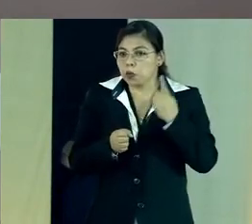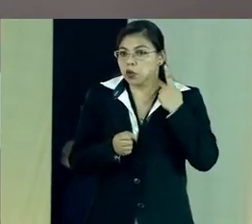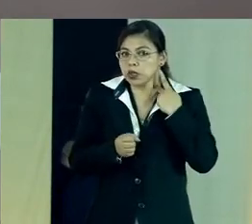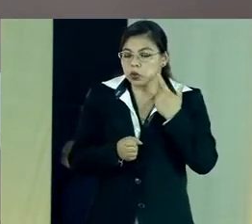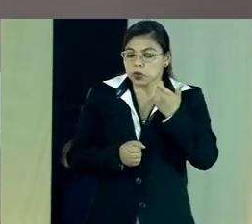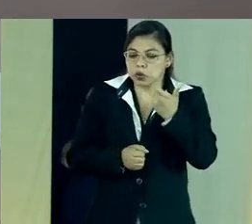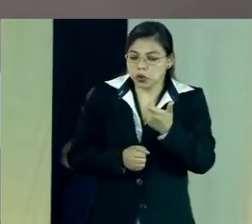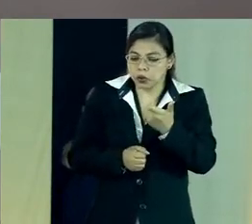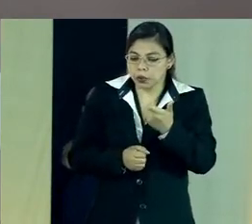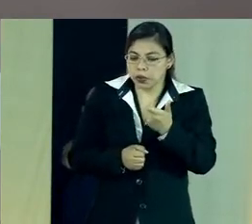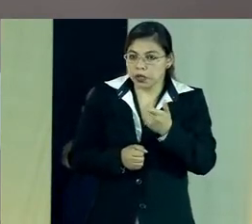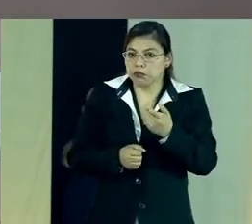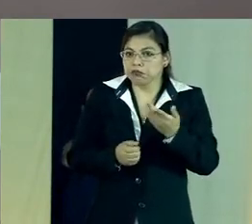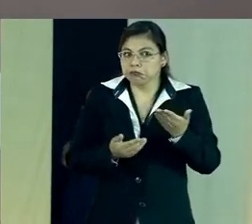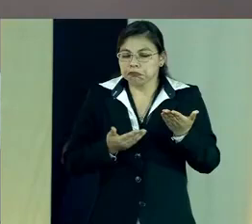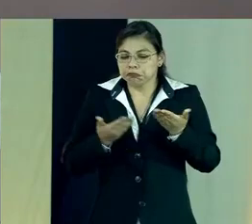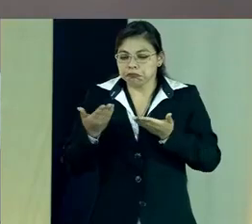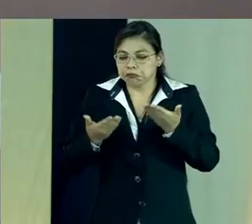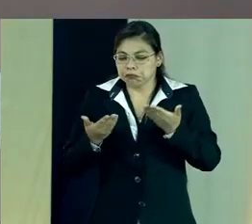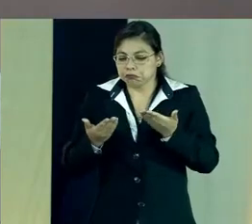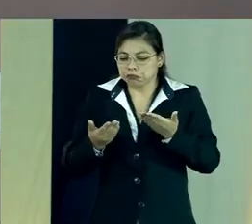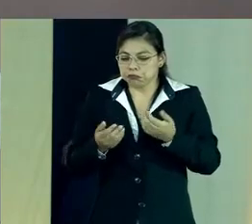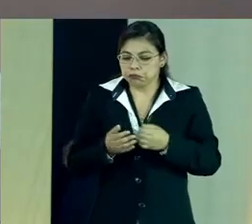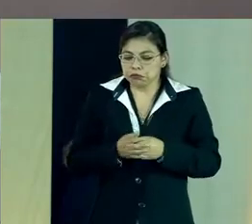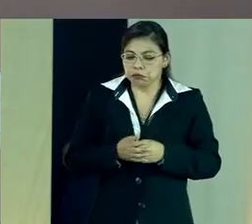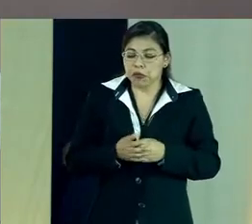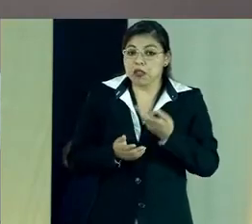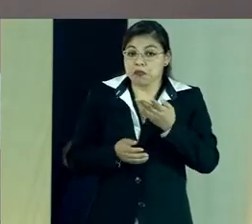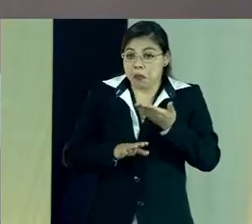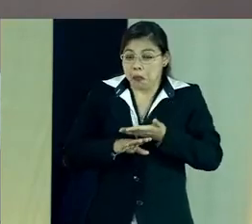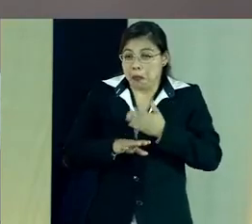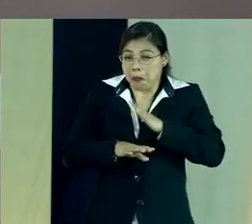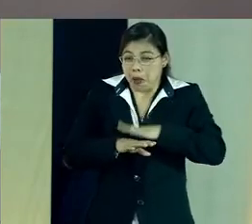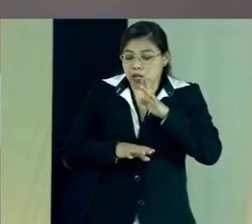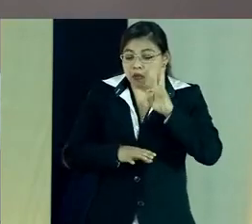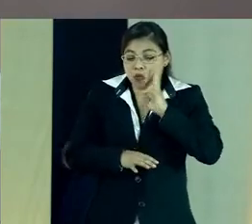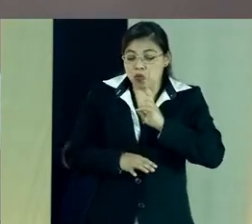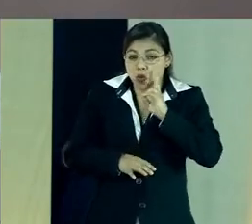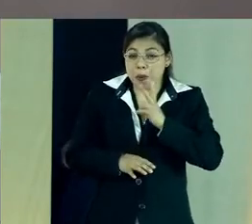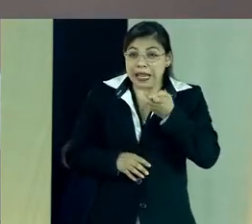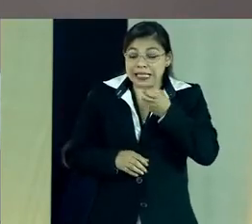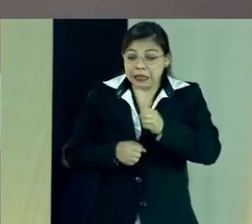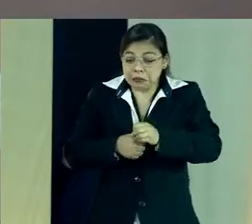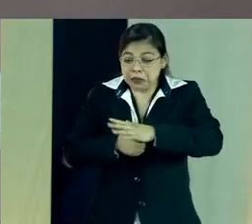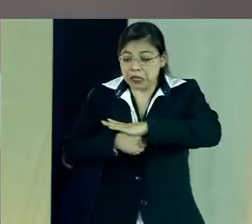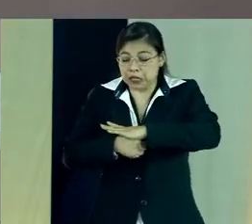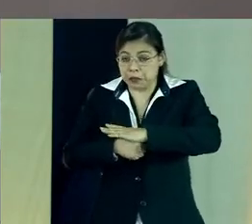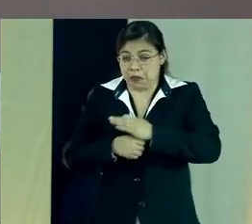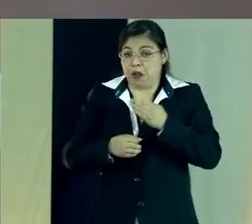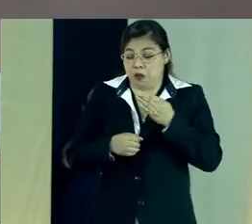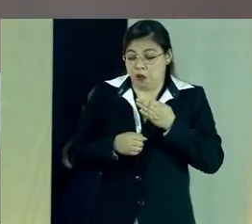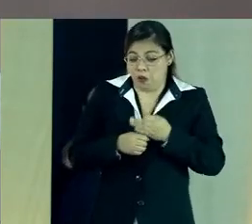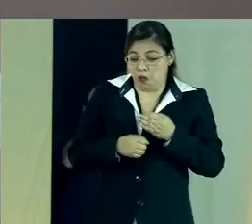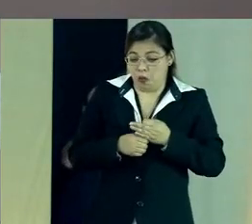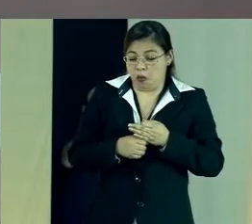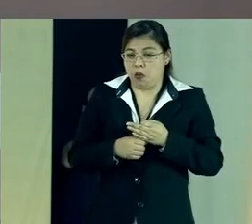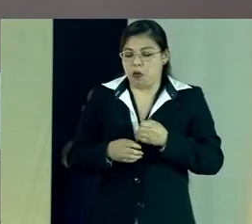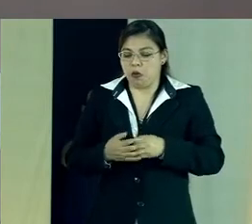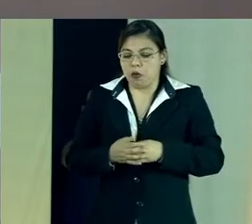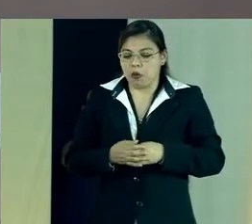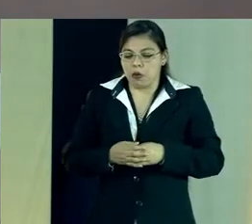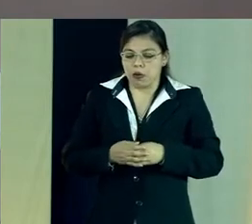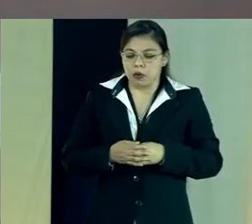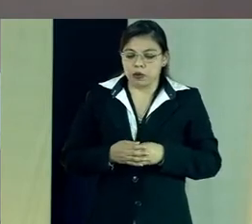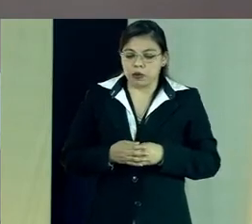que comparten la mayor prueba de esta relación que la pandemia mundial de kobe 19